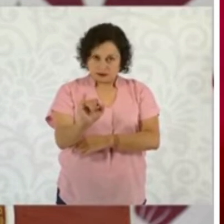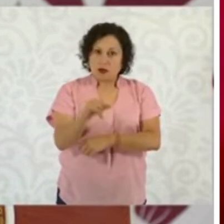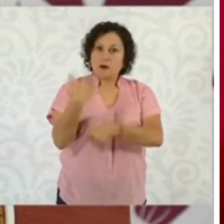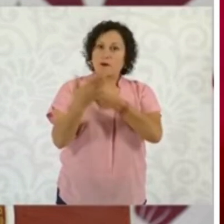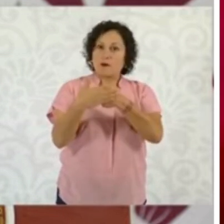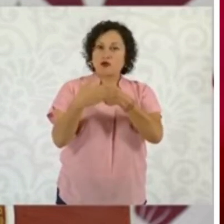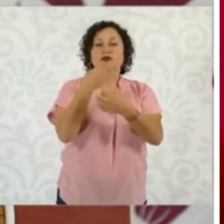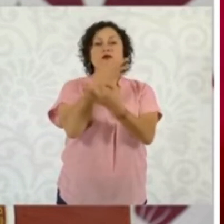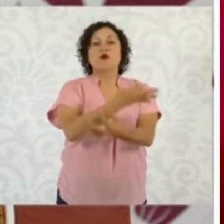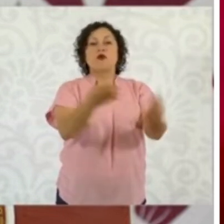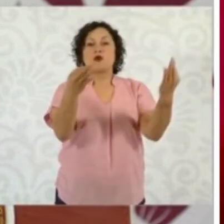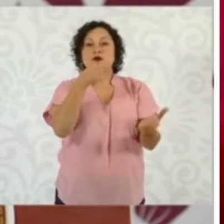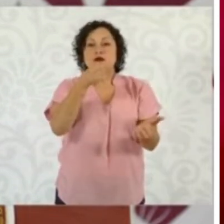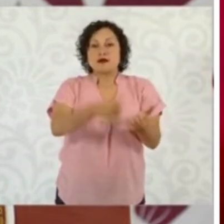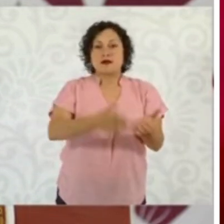un decreto